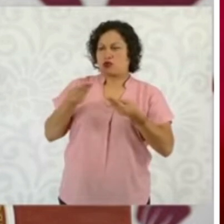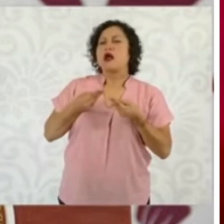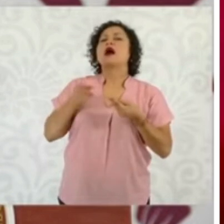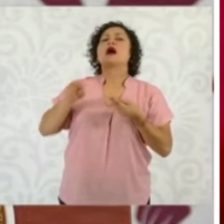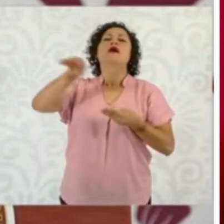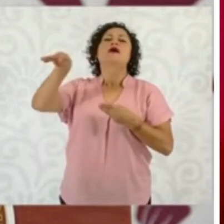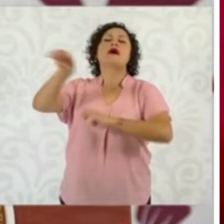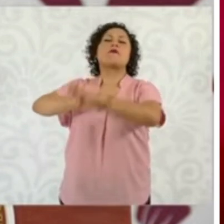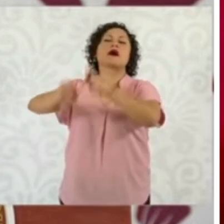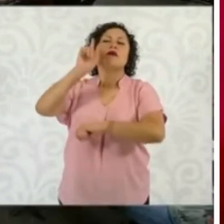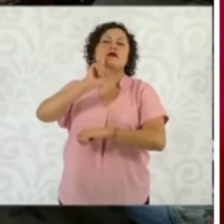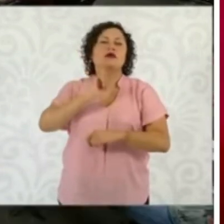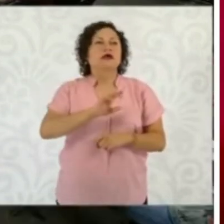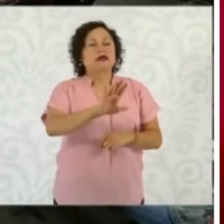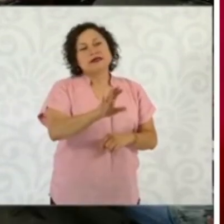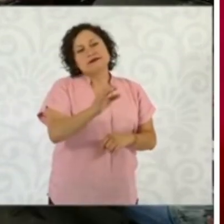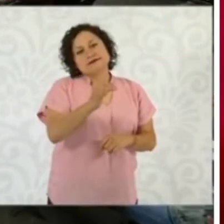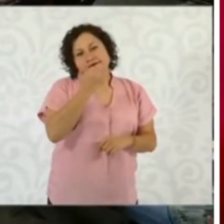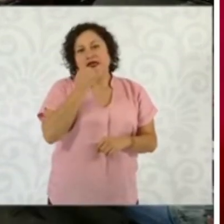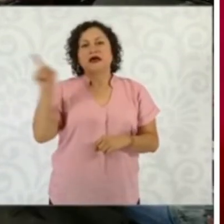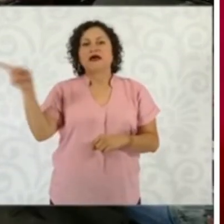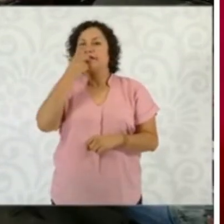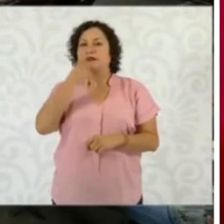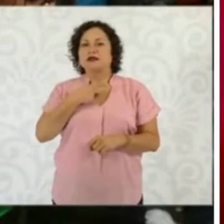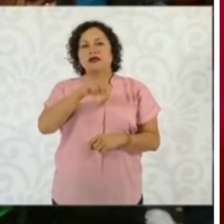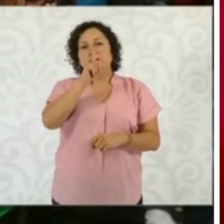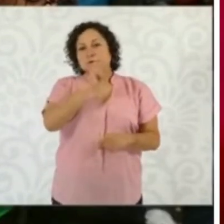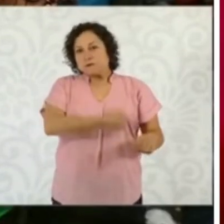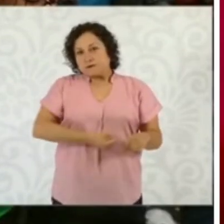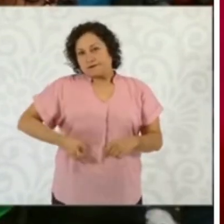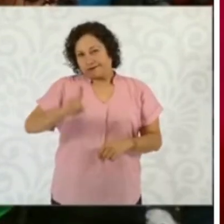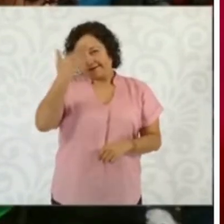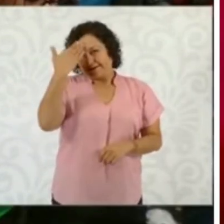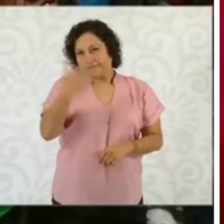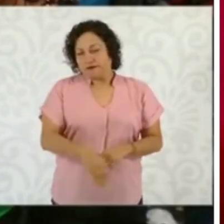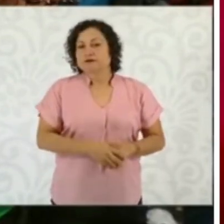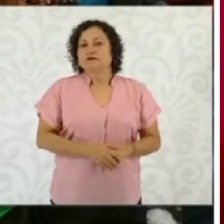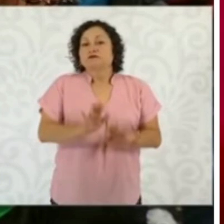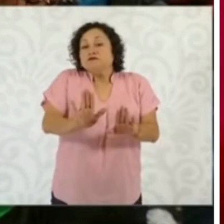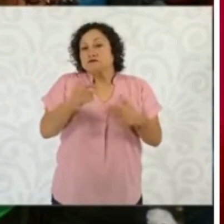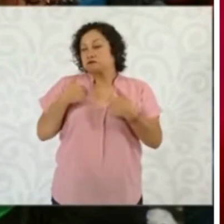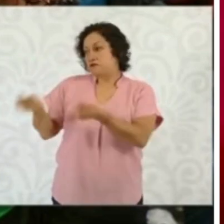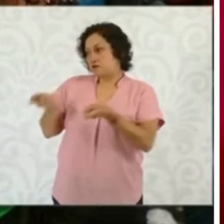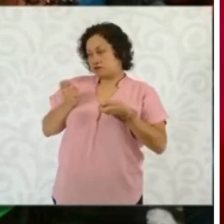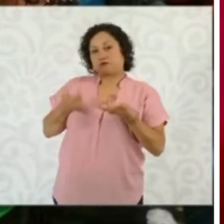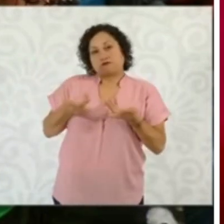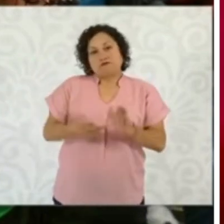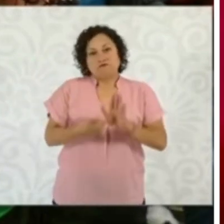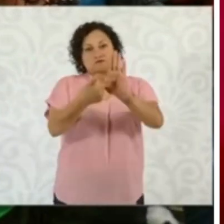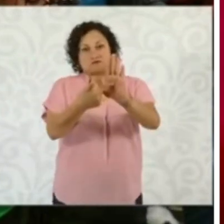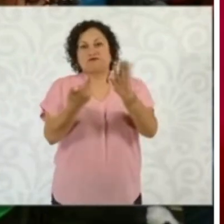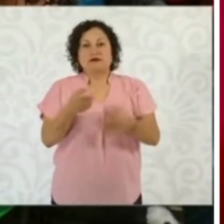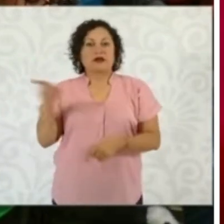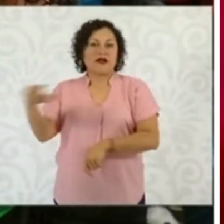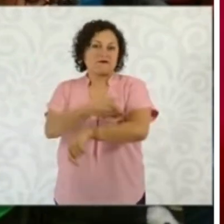embajadora, claro, Lidia. Me piden secrecía por todo lo que implica este tema, ¿no? Pero yo cumplo con exponerlo aquí y esta familia quedaría muy